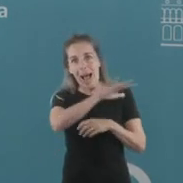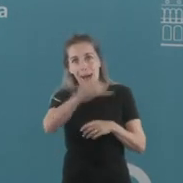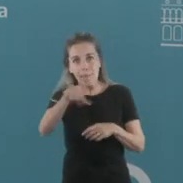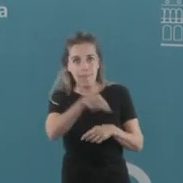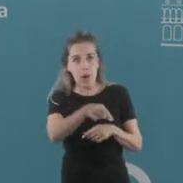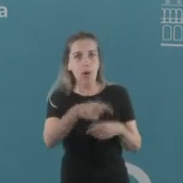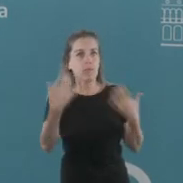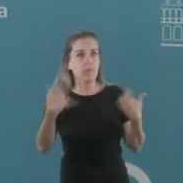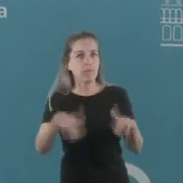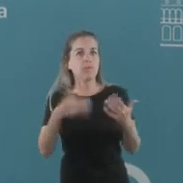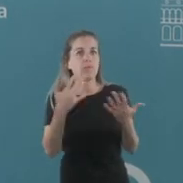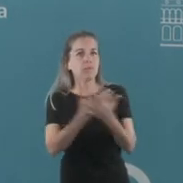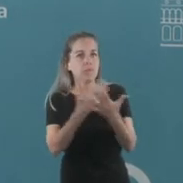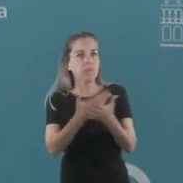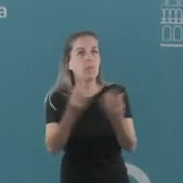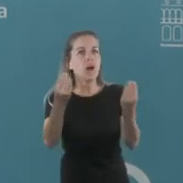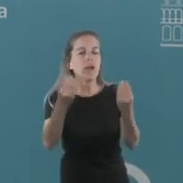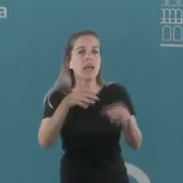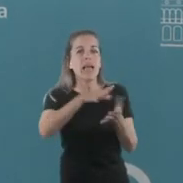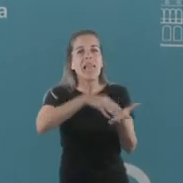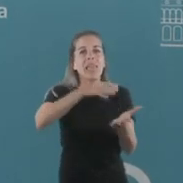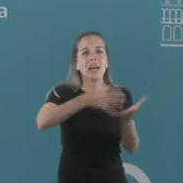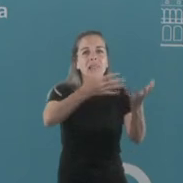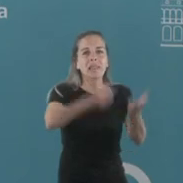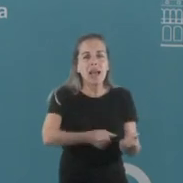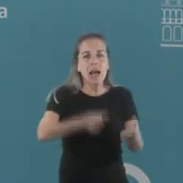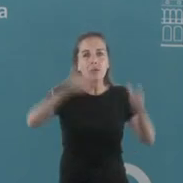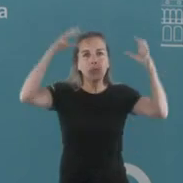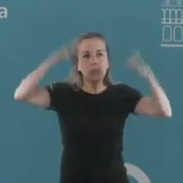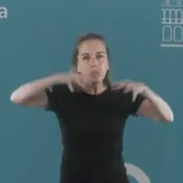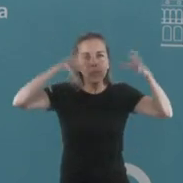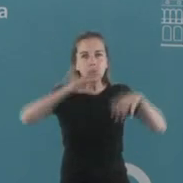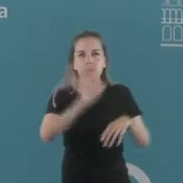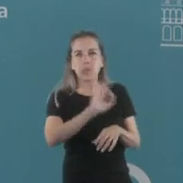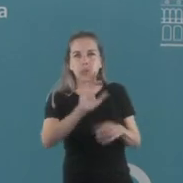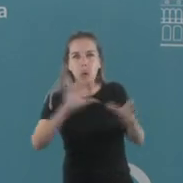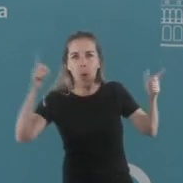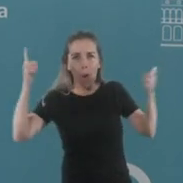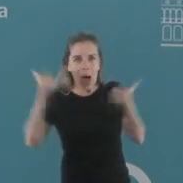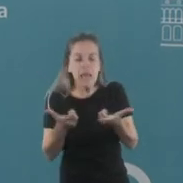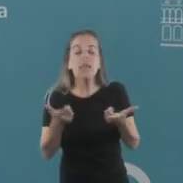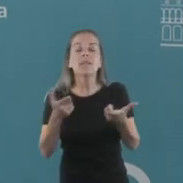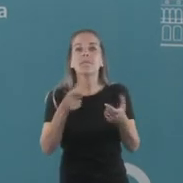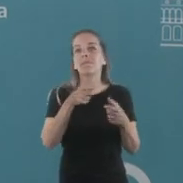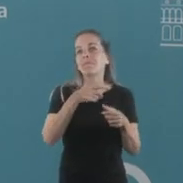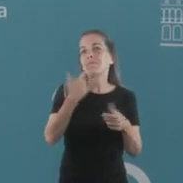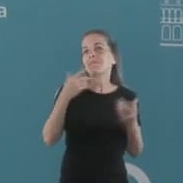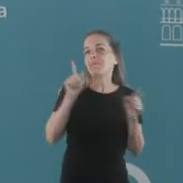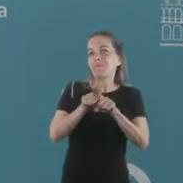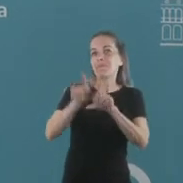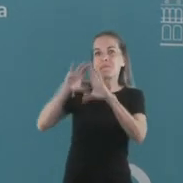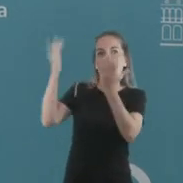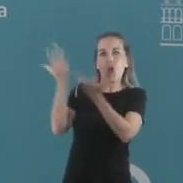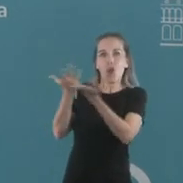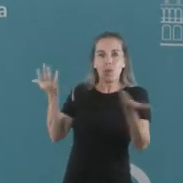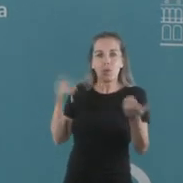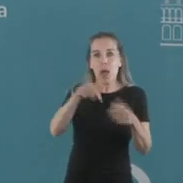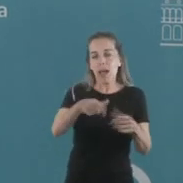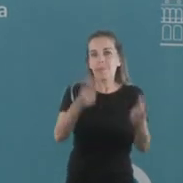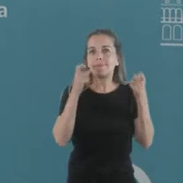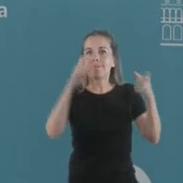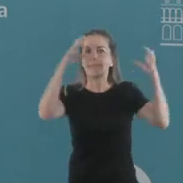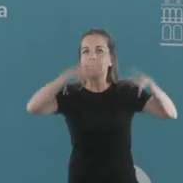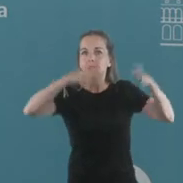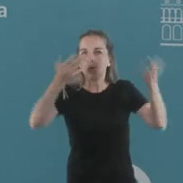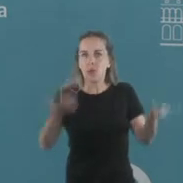sufriendo, por supuesto, la sequía, producto de la crisis climática que atraviesa todo el mundo, nos pone de nuevo en la senda de